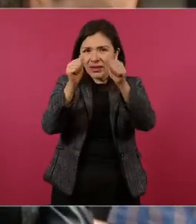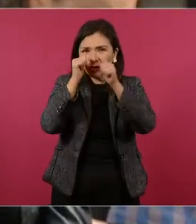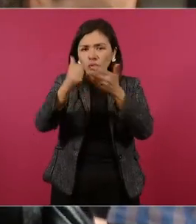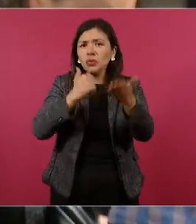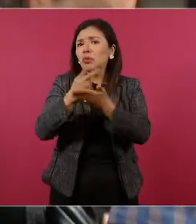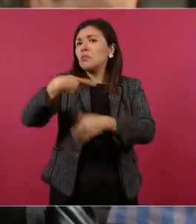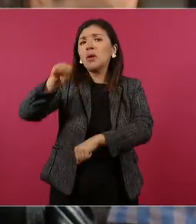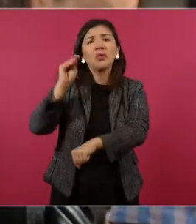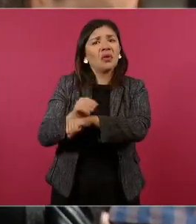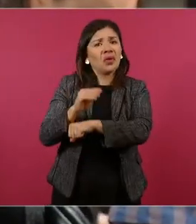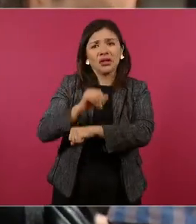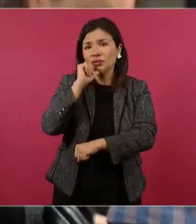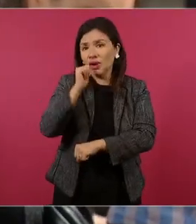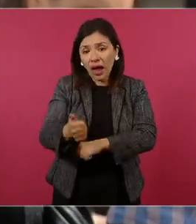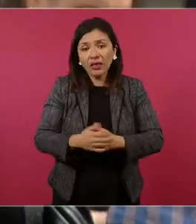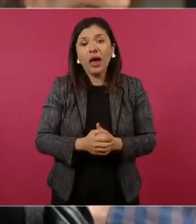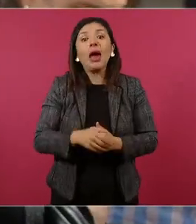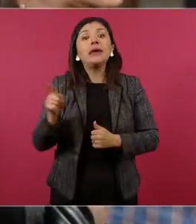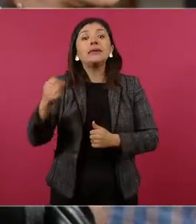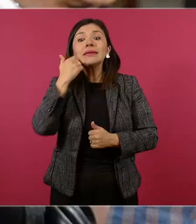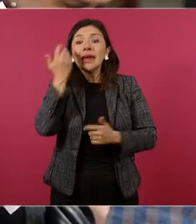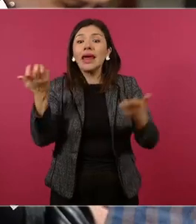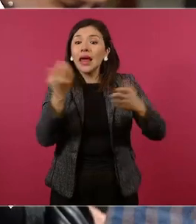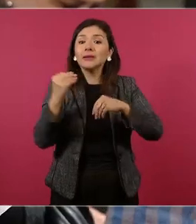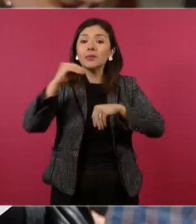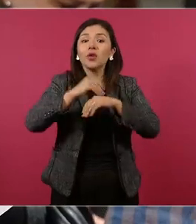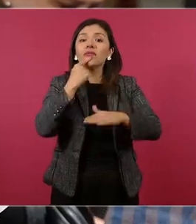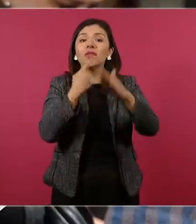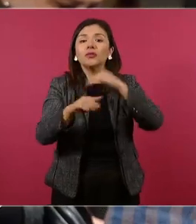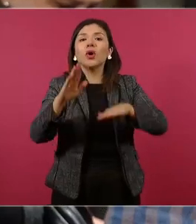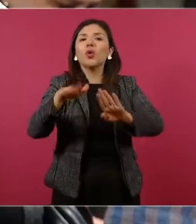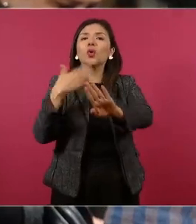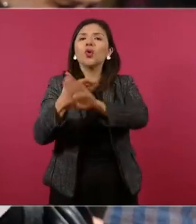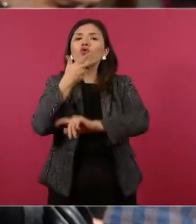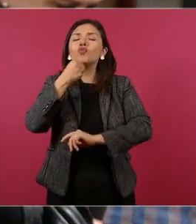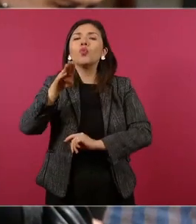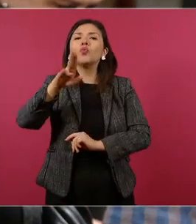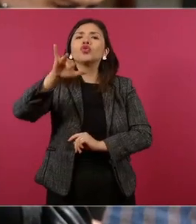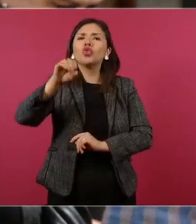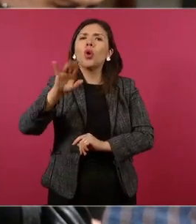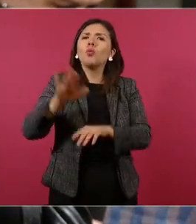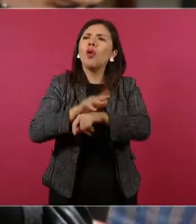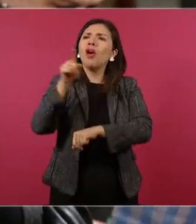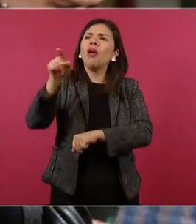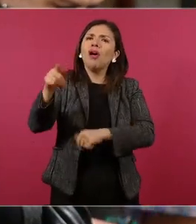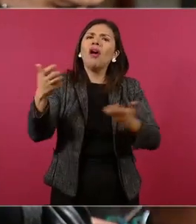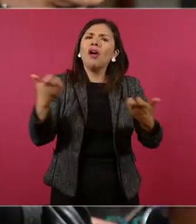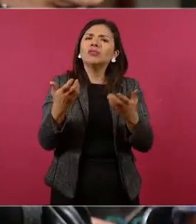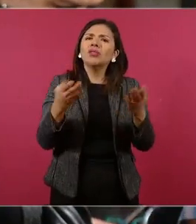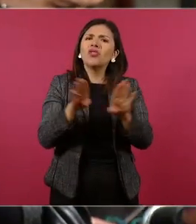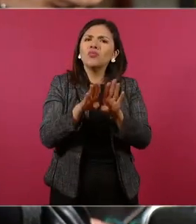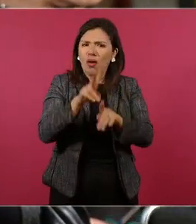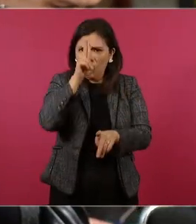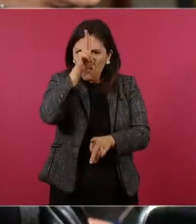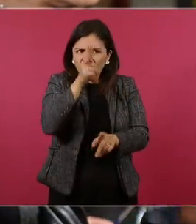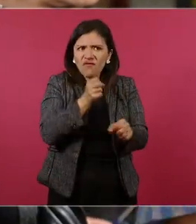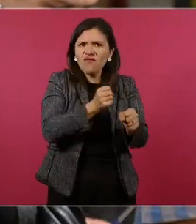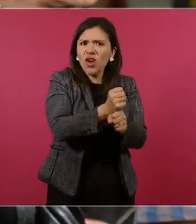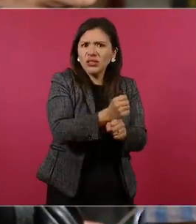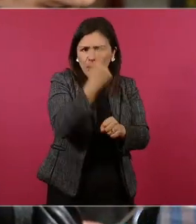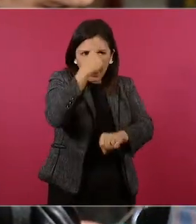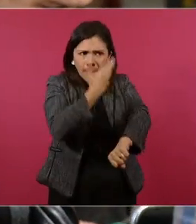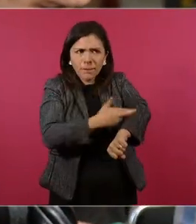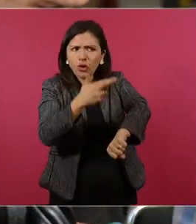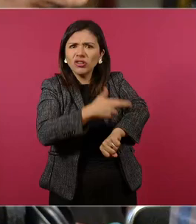hicieron caso eh quiso poner una denuncia contra abo por andar este eh violentando el debido